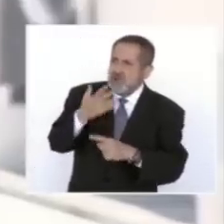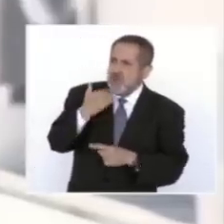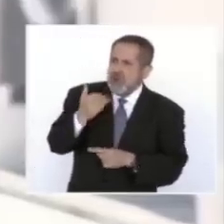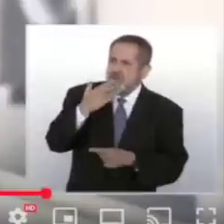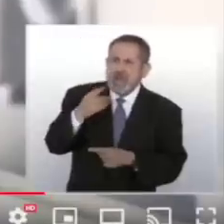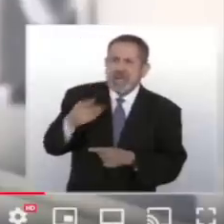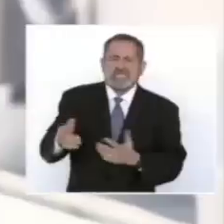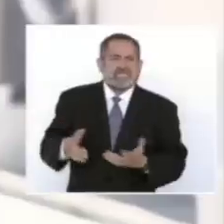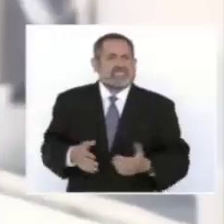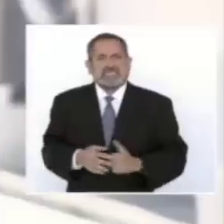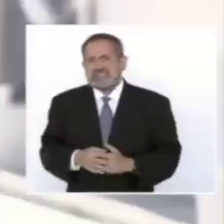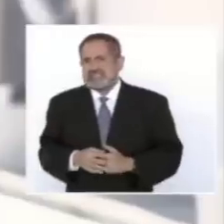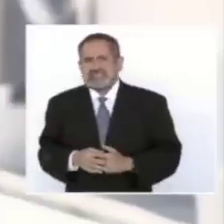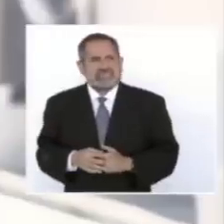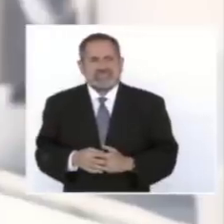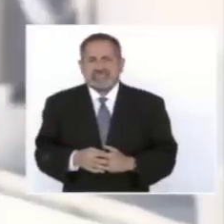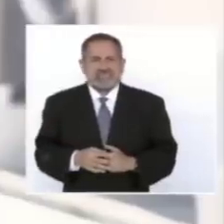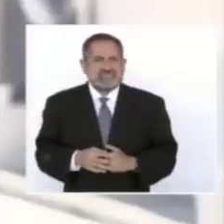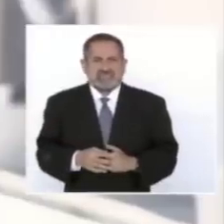vamos a